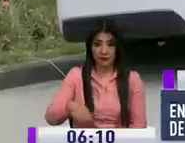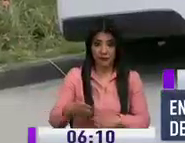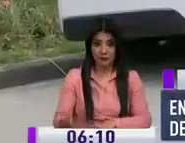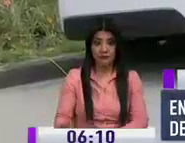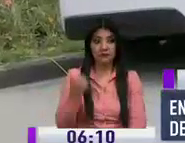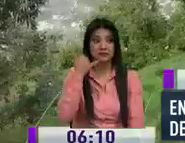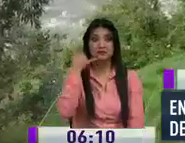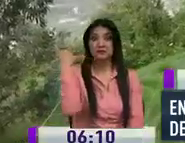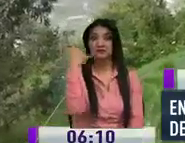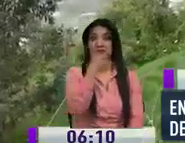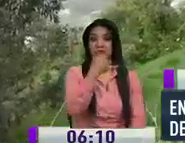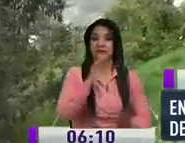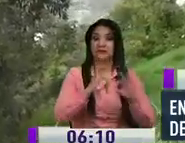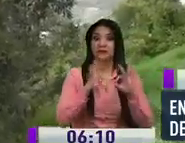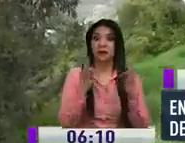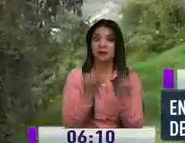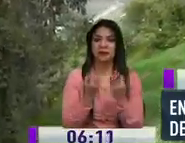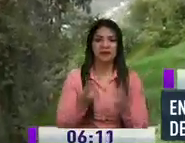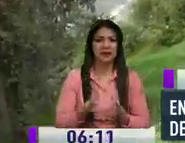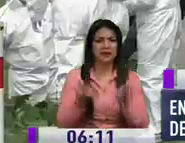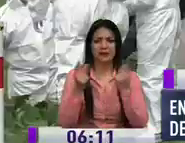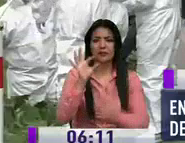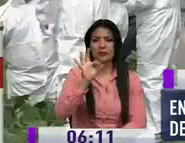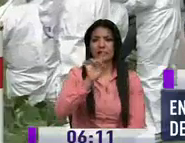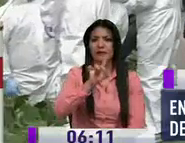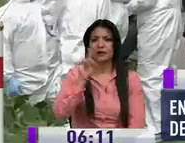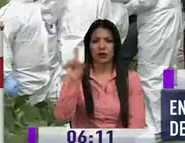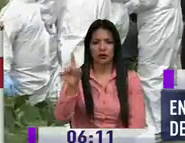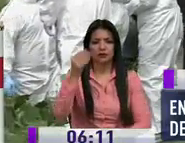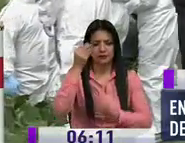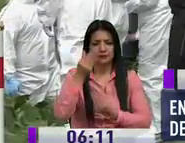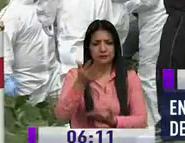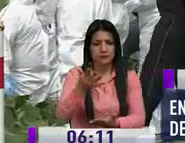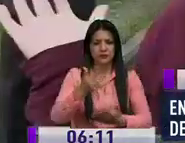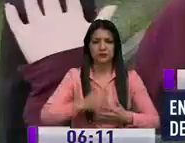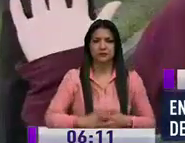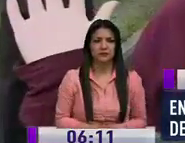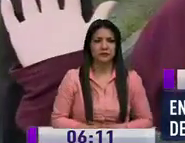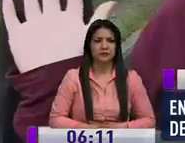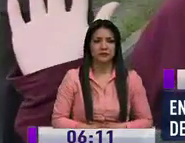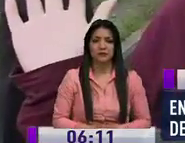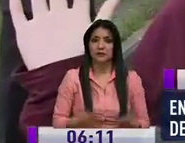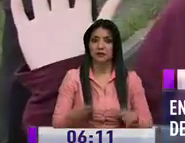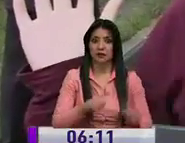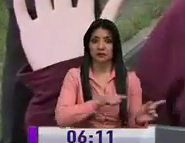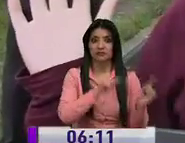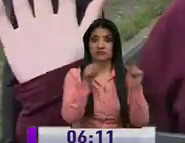estos inmediatamente llamaron al 911 para comunicarlos lo descubierto. Ellos bajaron